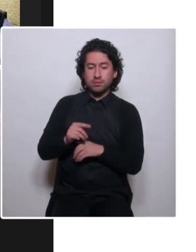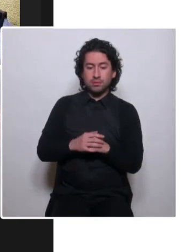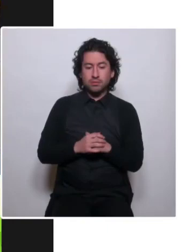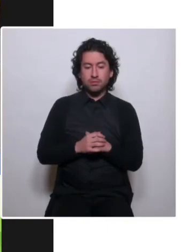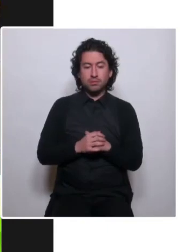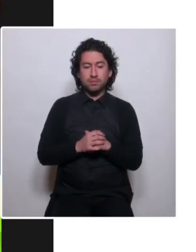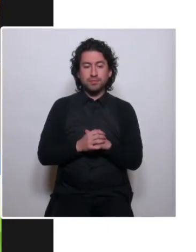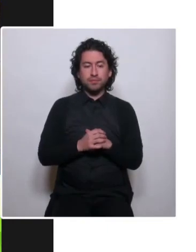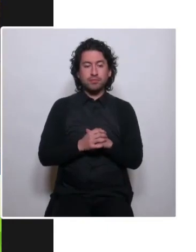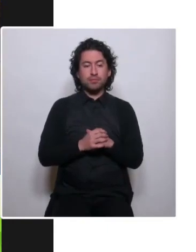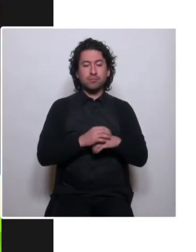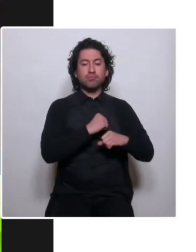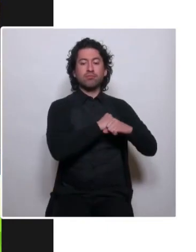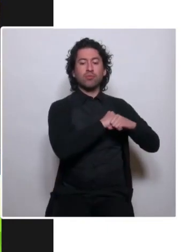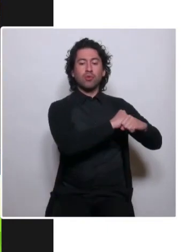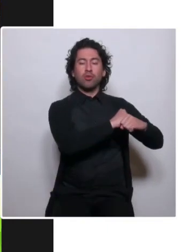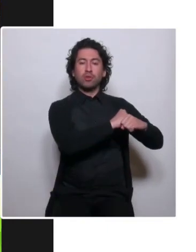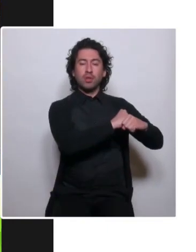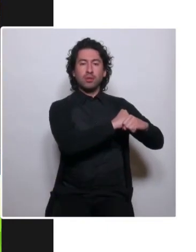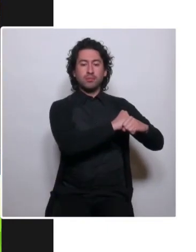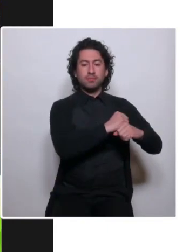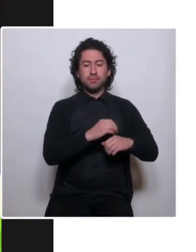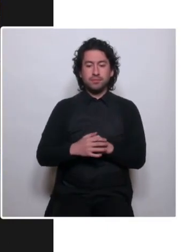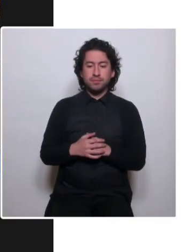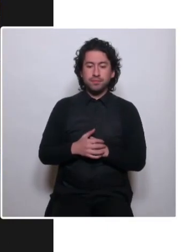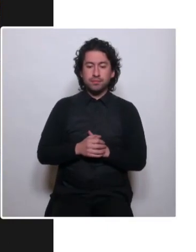En contra, señor secretario.